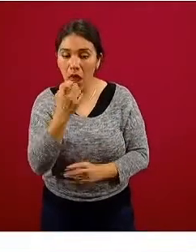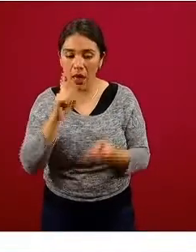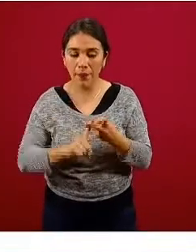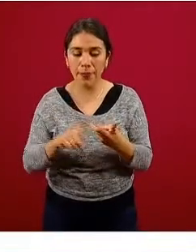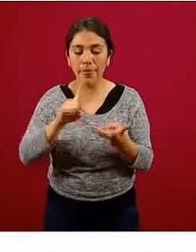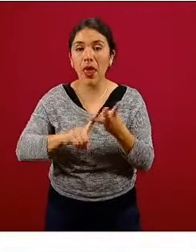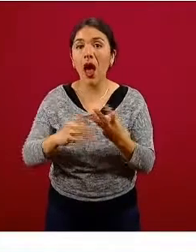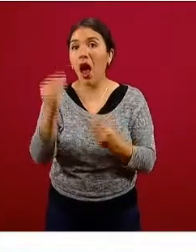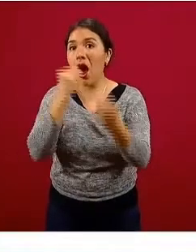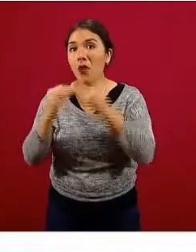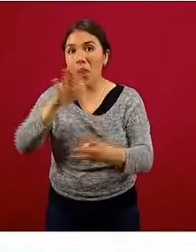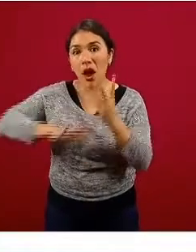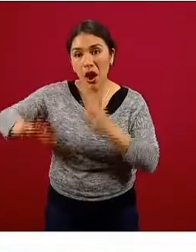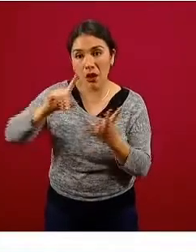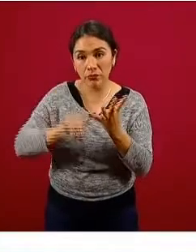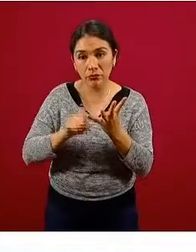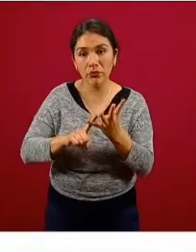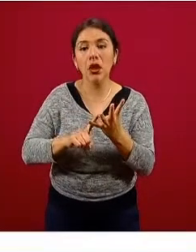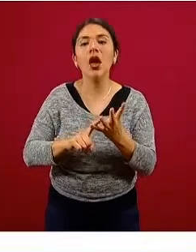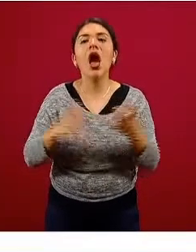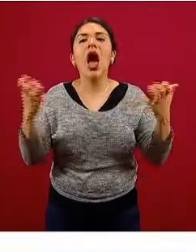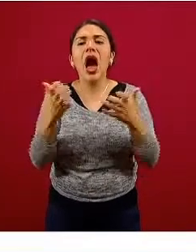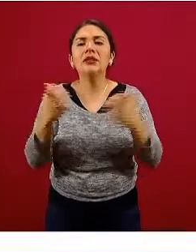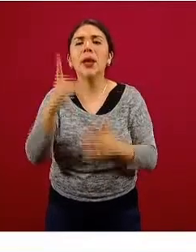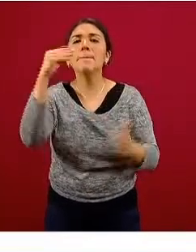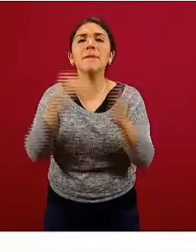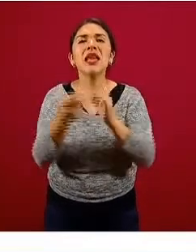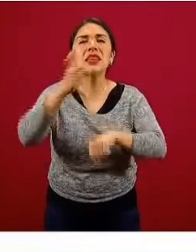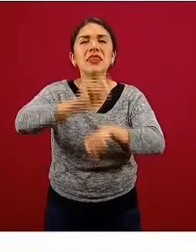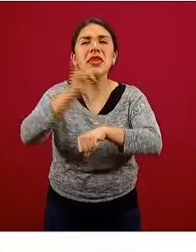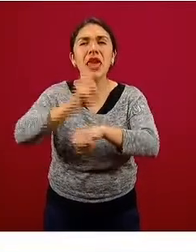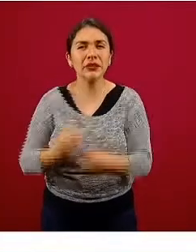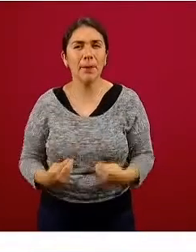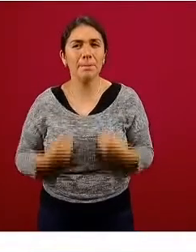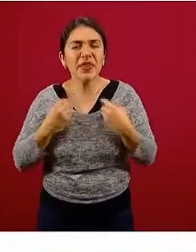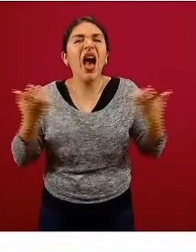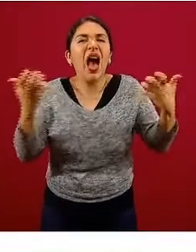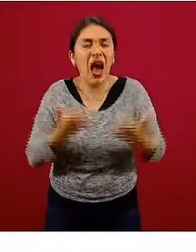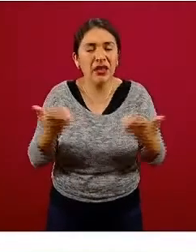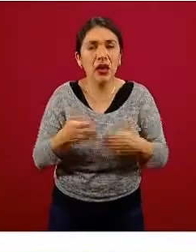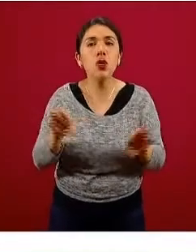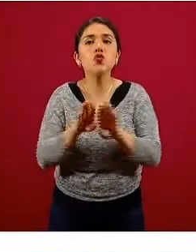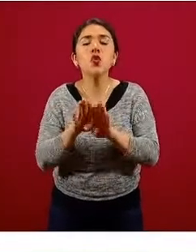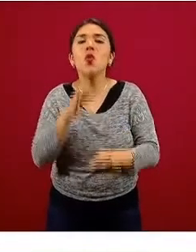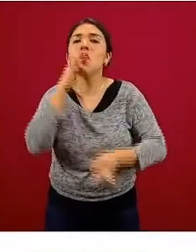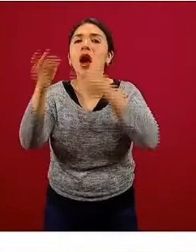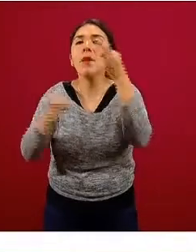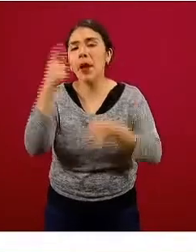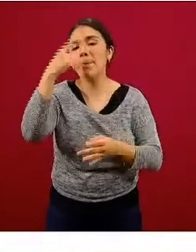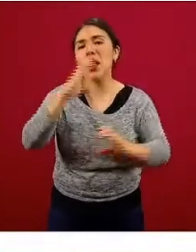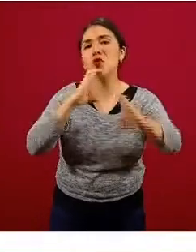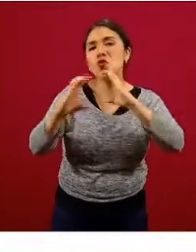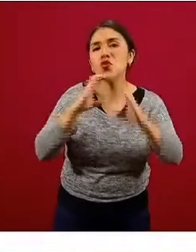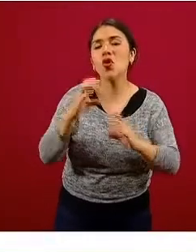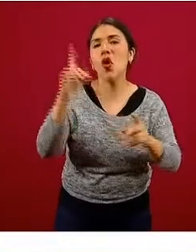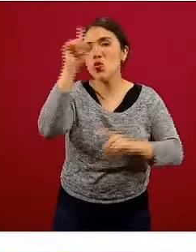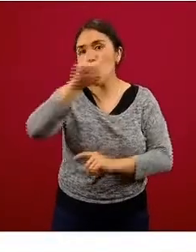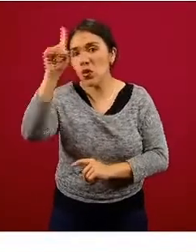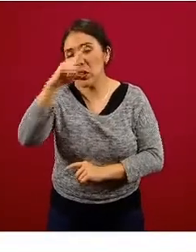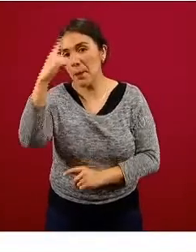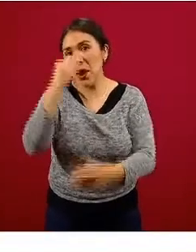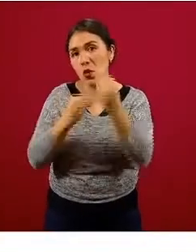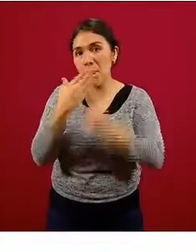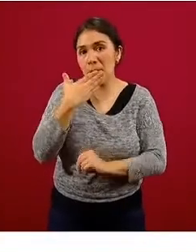entorno alimentario, acciones en los primeros 1000 días de vida y campañas de comunicación y orientación